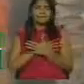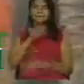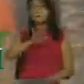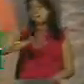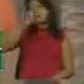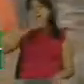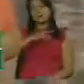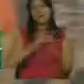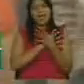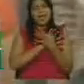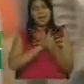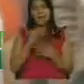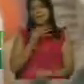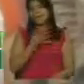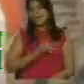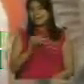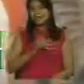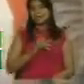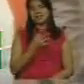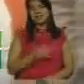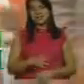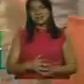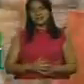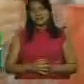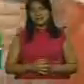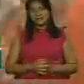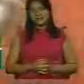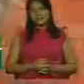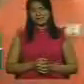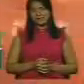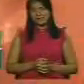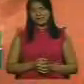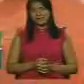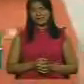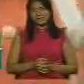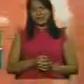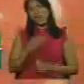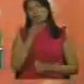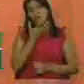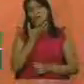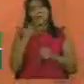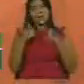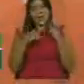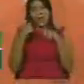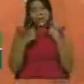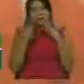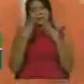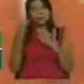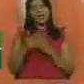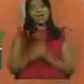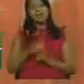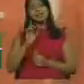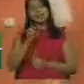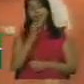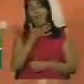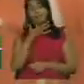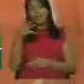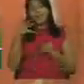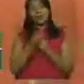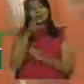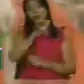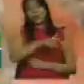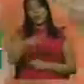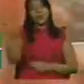amamos. Este es un amor sincero, de verdad. Bueno, sí, muy bonitas tus palabras, ¿no? Y es muy bonito sentirse aquí al calor del